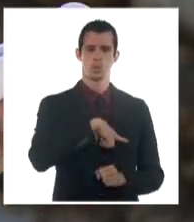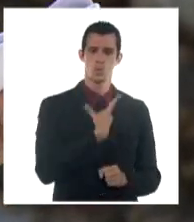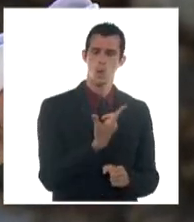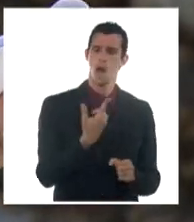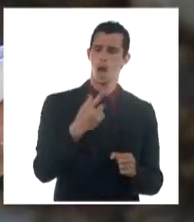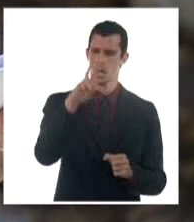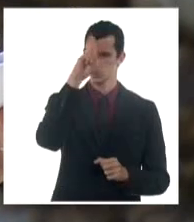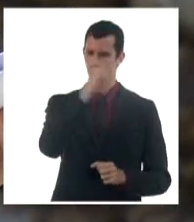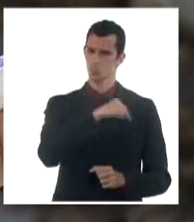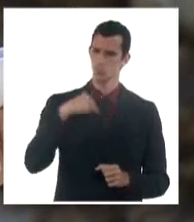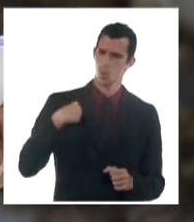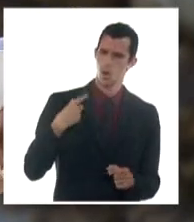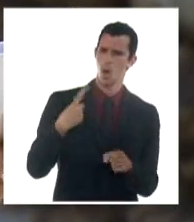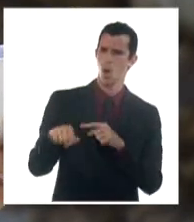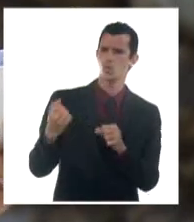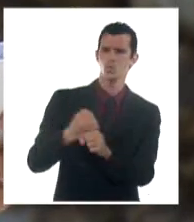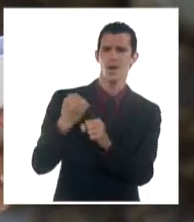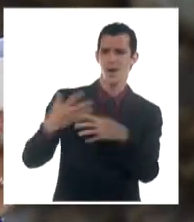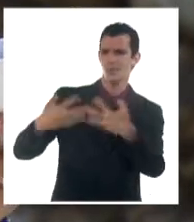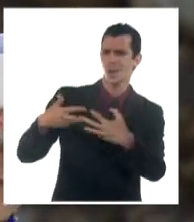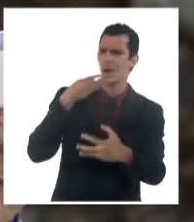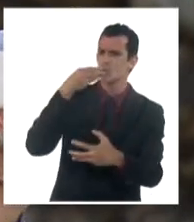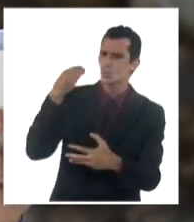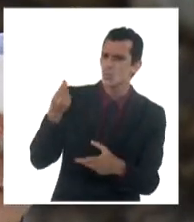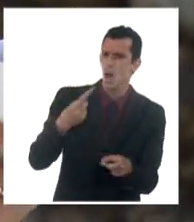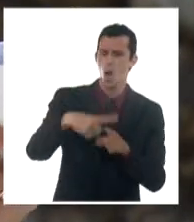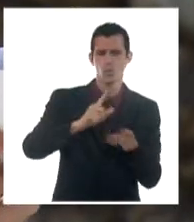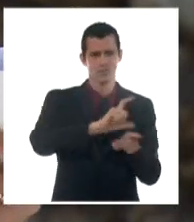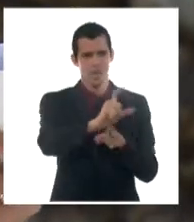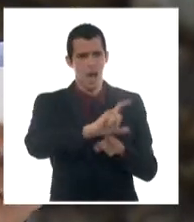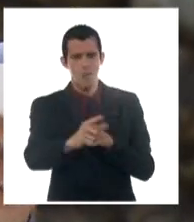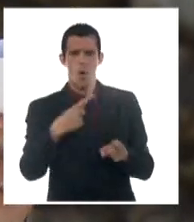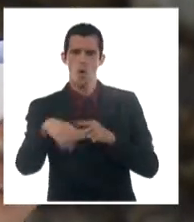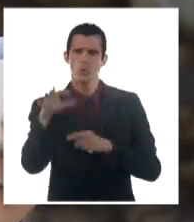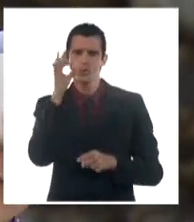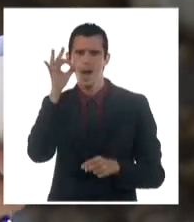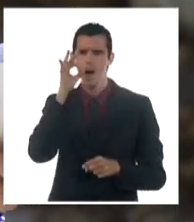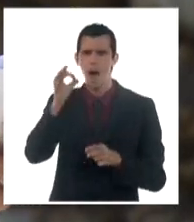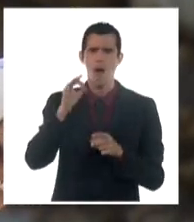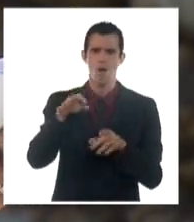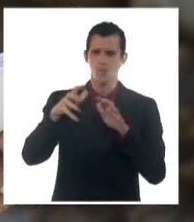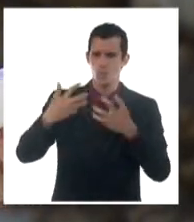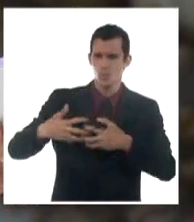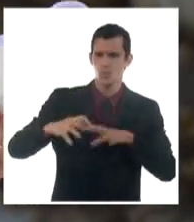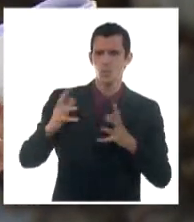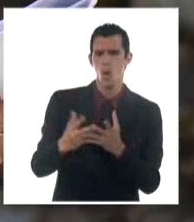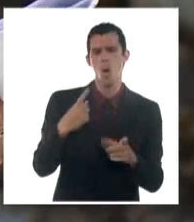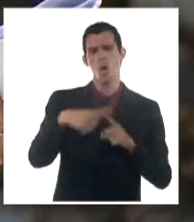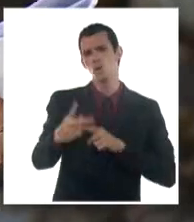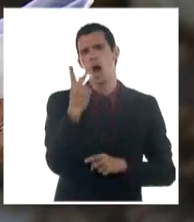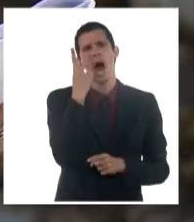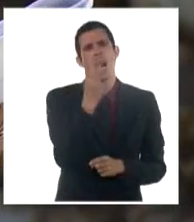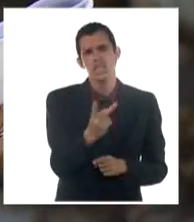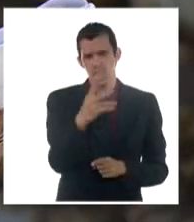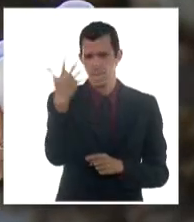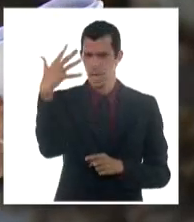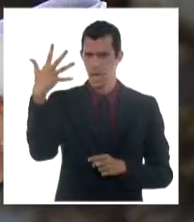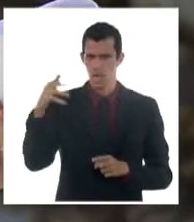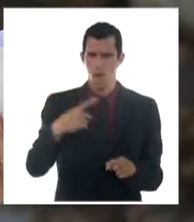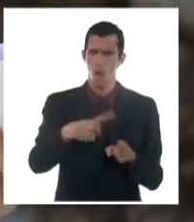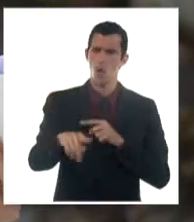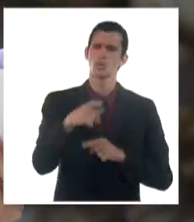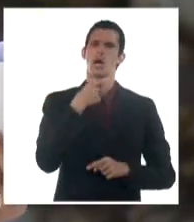salud, azucareros, agropecuarios, forestales y tabacaleros, hotelería y turismo, civiles de la